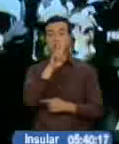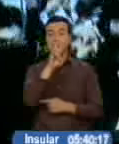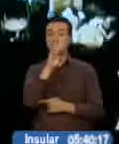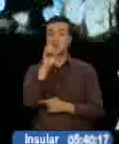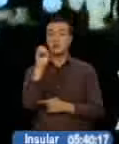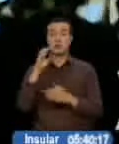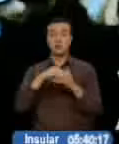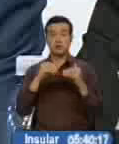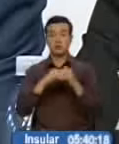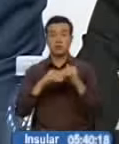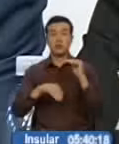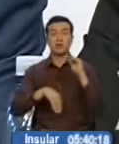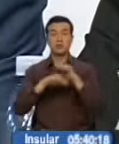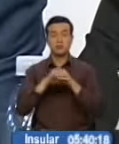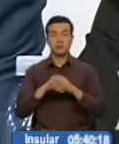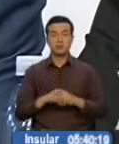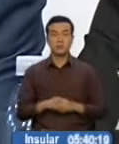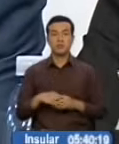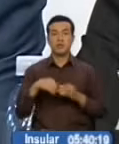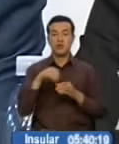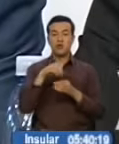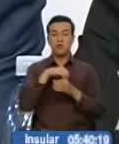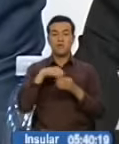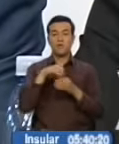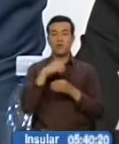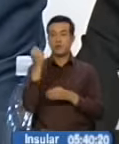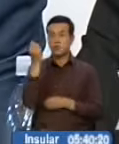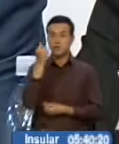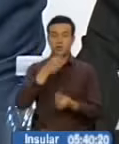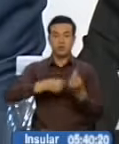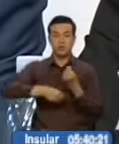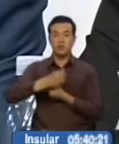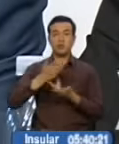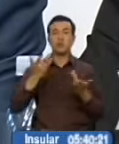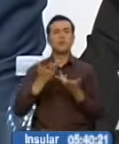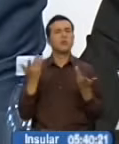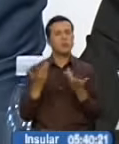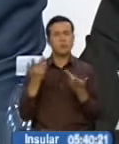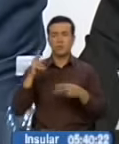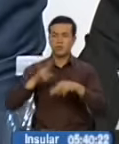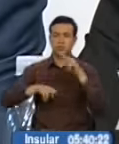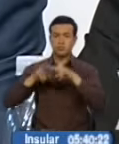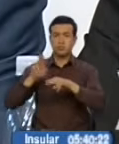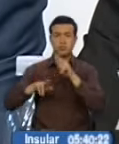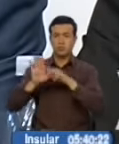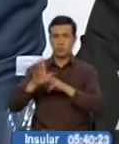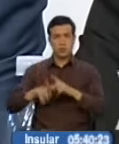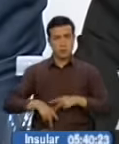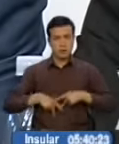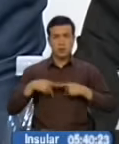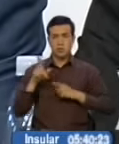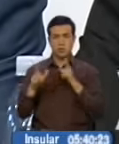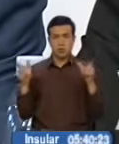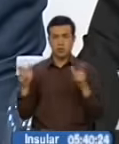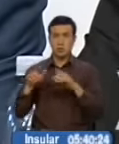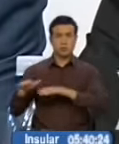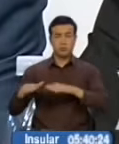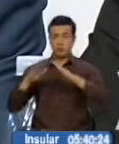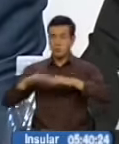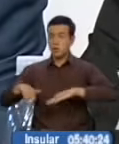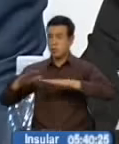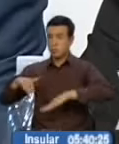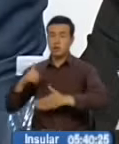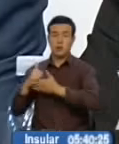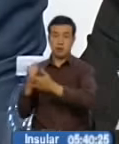$600 aproximadamente. Los fondos serán invertidos en el restablecimiento de las condiciones de vida y reactivación económica de las